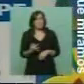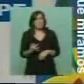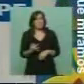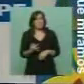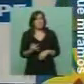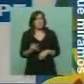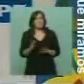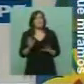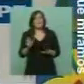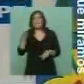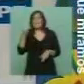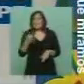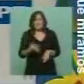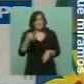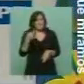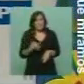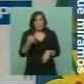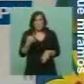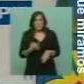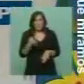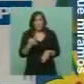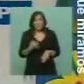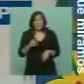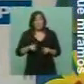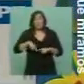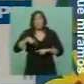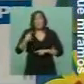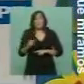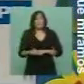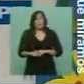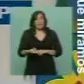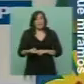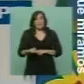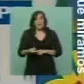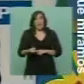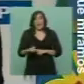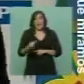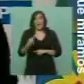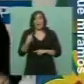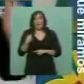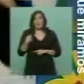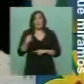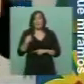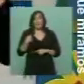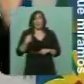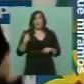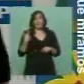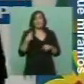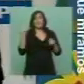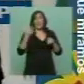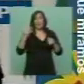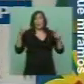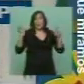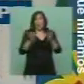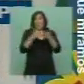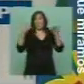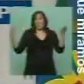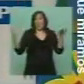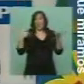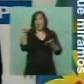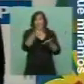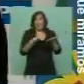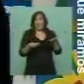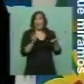seguramente seguramente Mañana salgo con colita de y cuernitos de algún